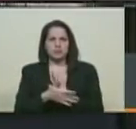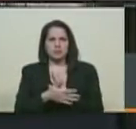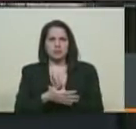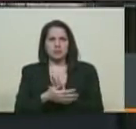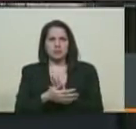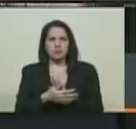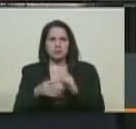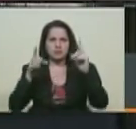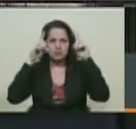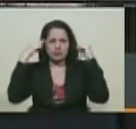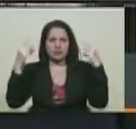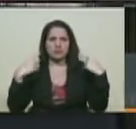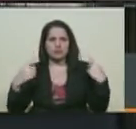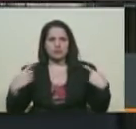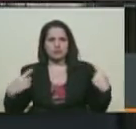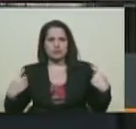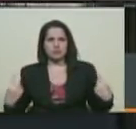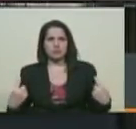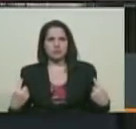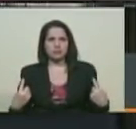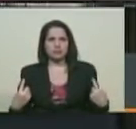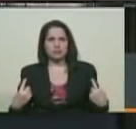que gallina con miel y la sal.